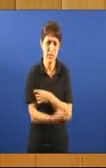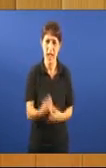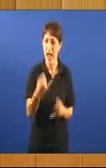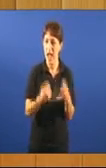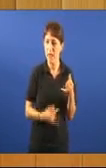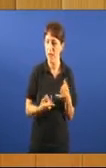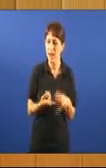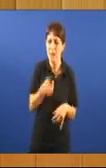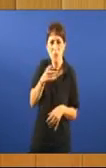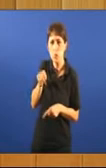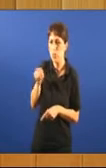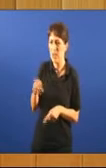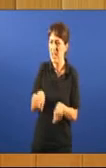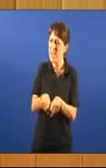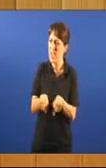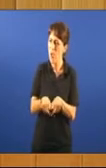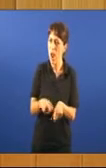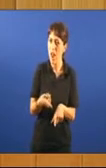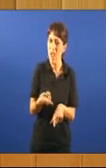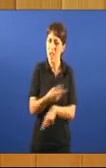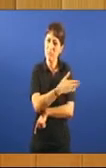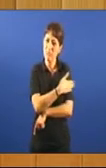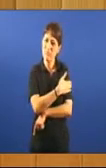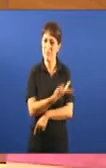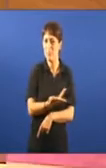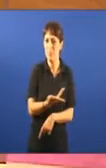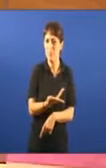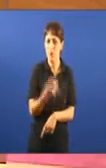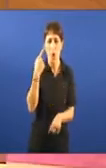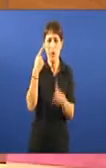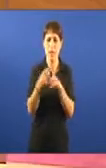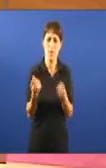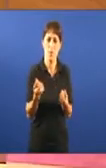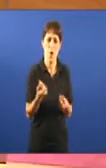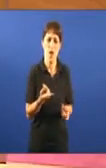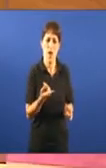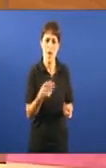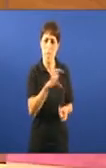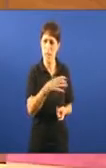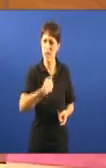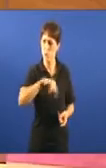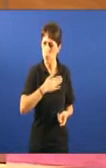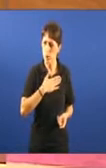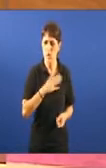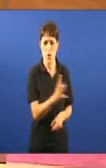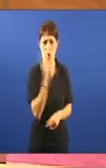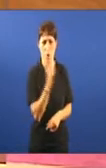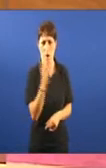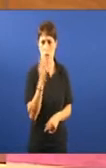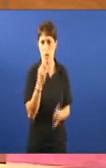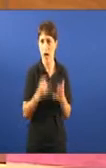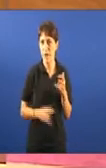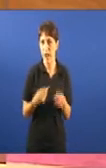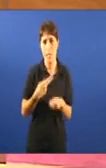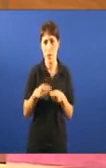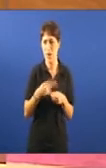o cómplice necesario para o expolio deste país. Esa é a función obxectiva que vostede está desempeñando na política galega, señor Feijóo.